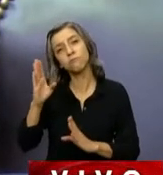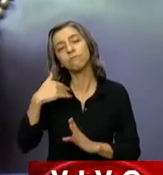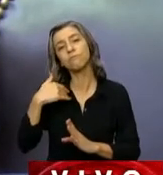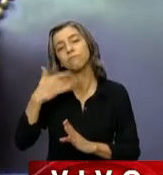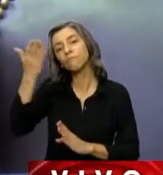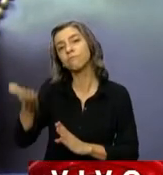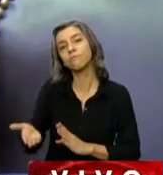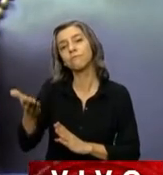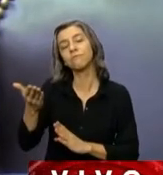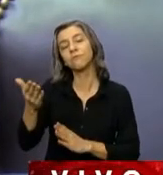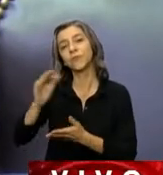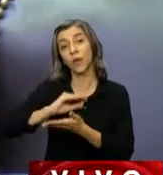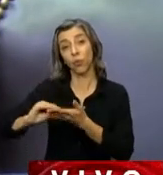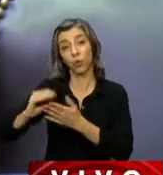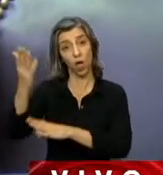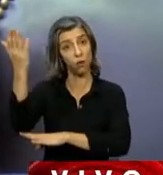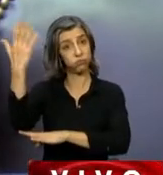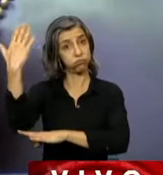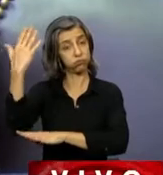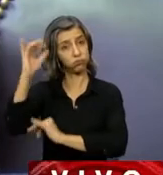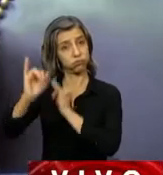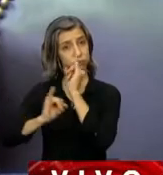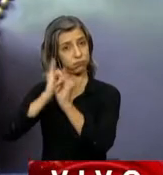informante cuando decía, cuando mencionaba